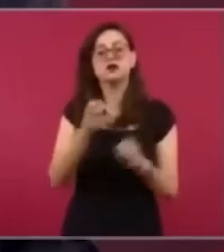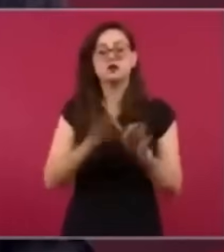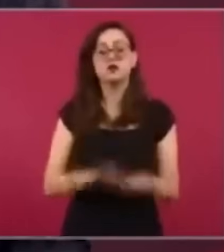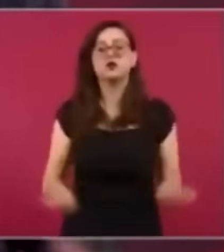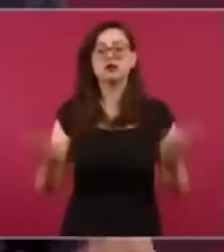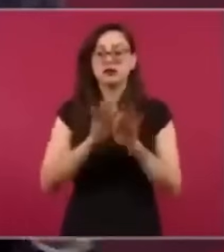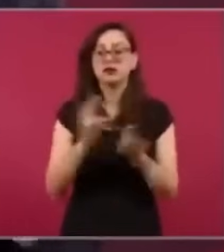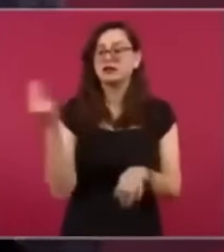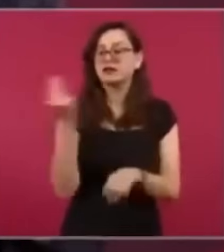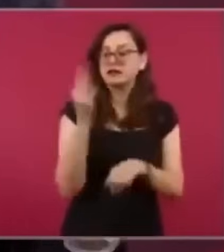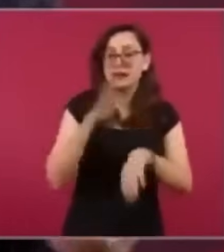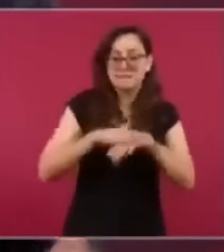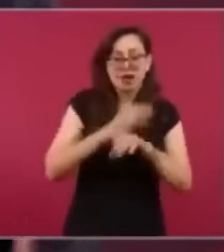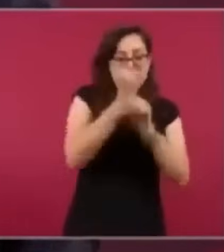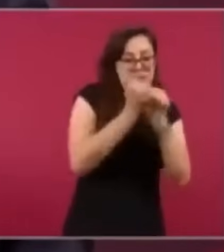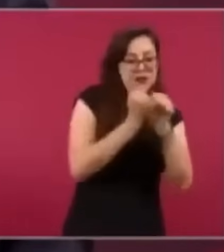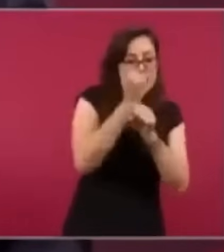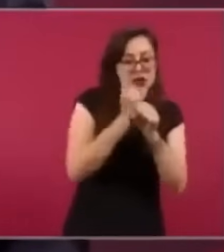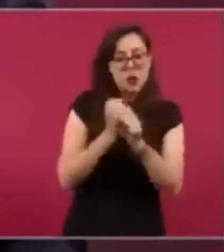Ustedes